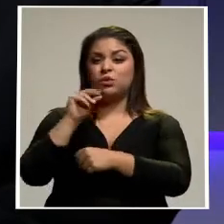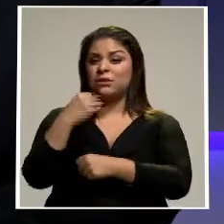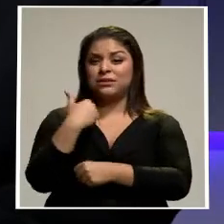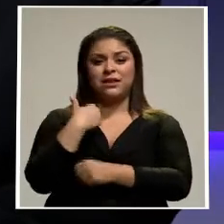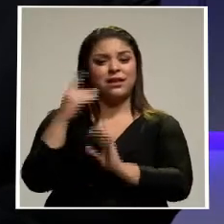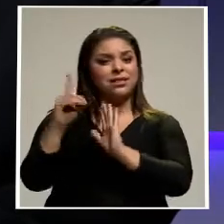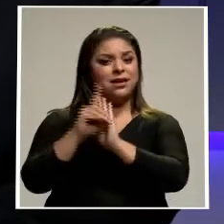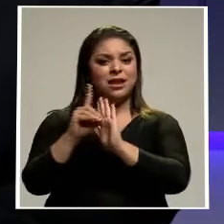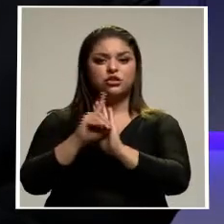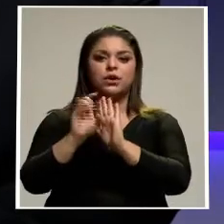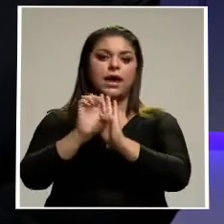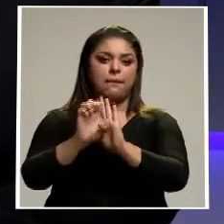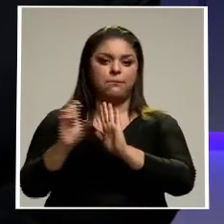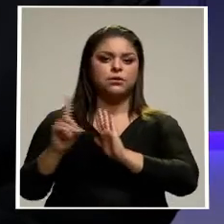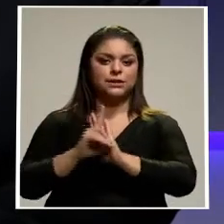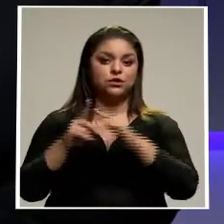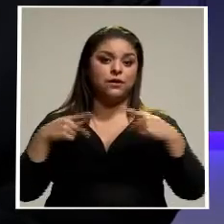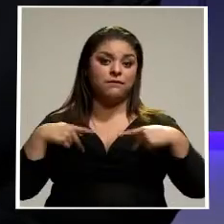el derecho a vivir.